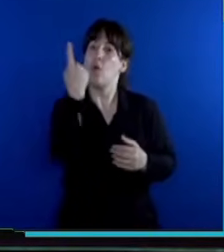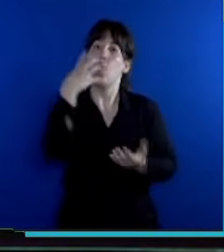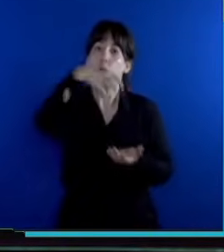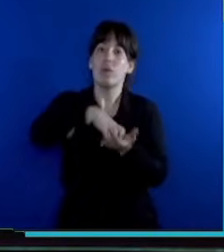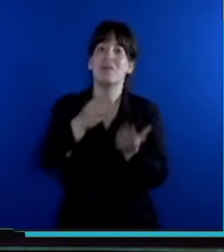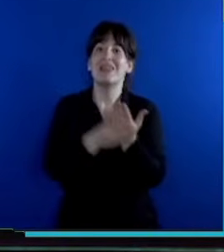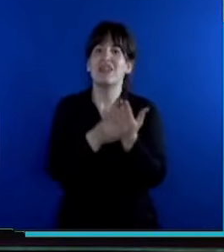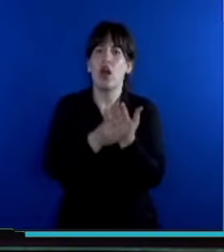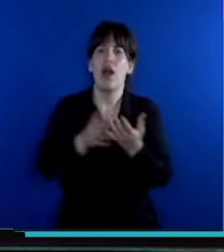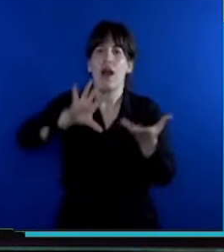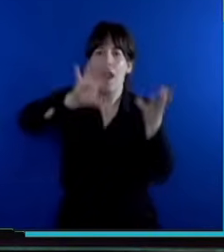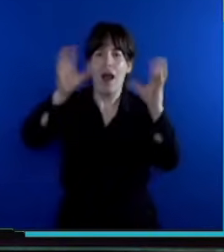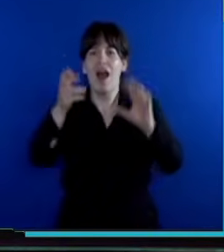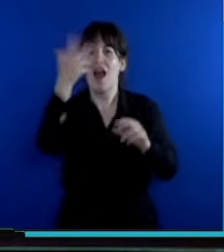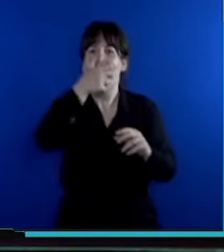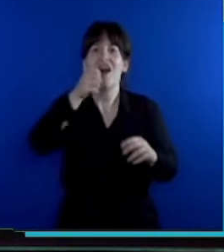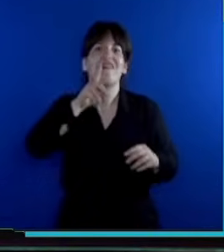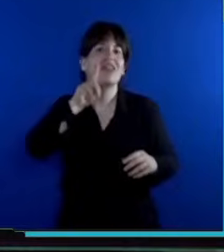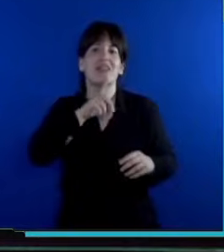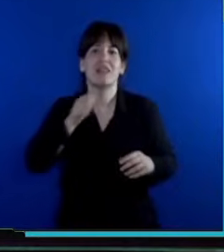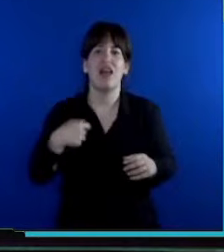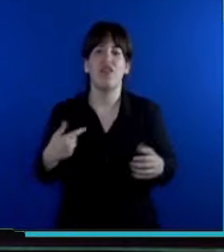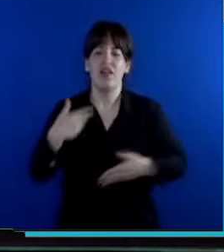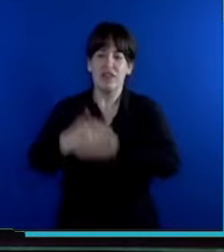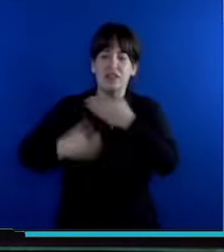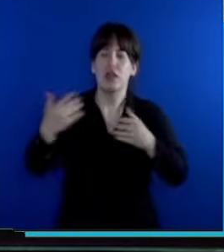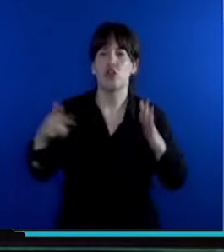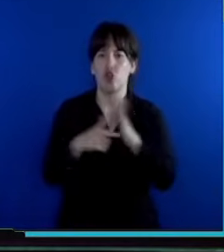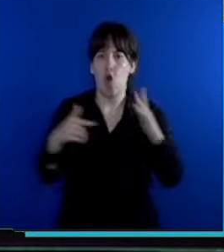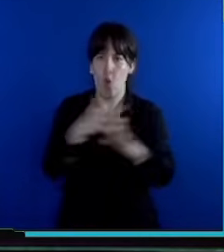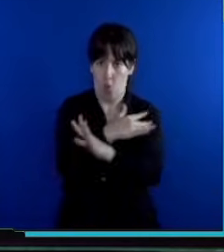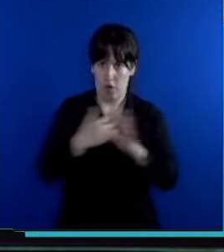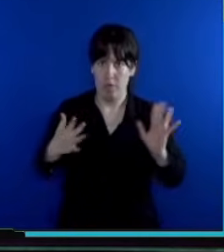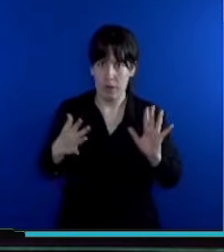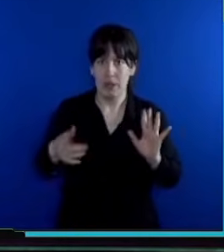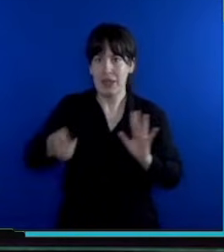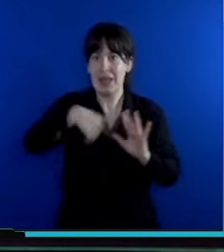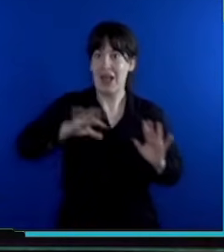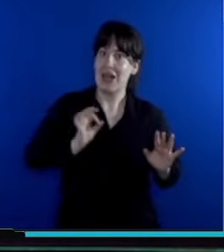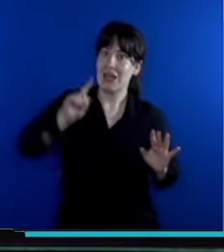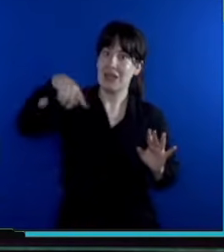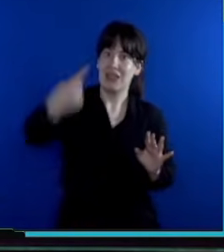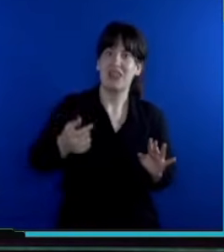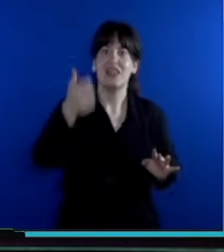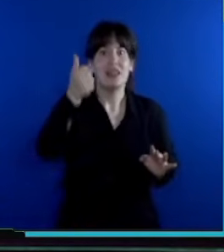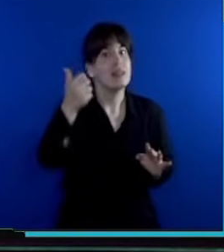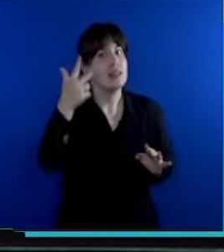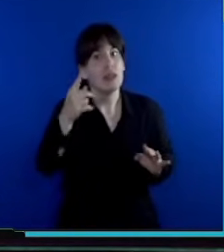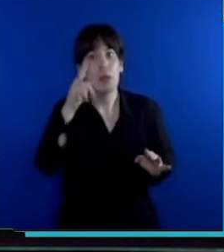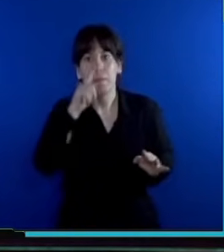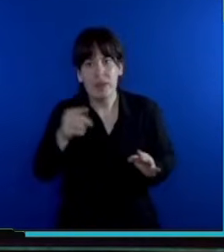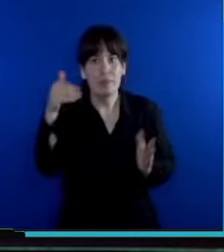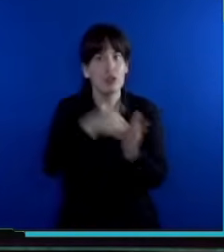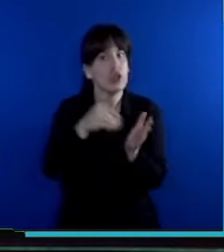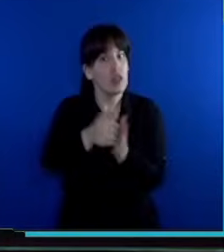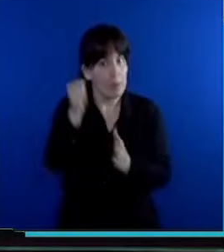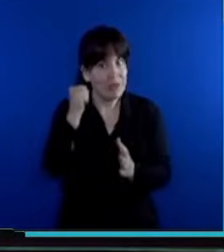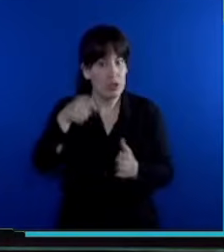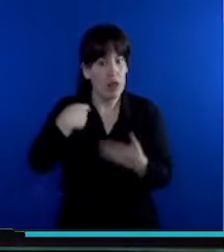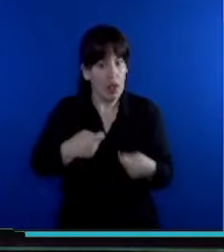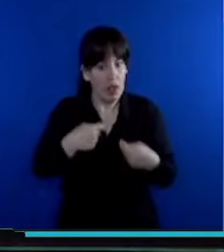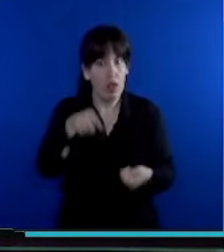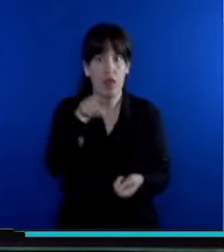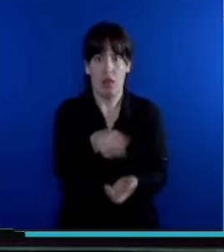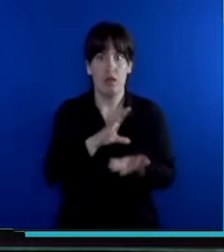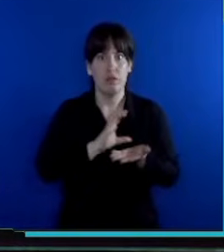del hábitat, Hábitat y Desarrollo Urbano se llama el ministerio, que va a gastar el año que viene 63.000 millones de pesos. y que se encarga